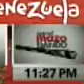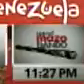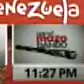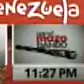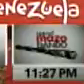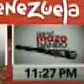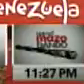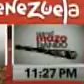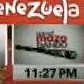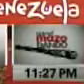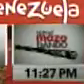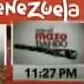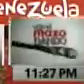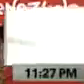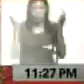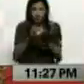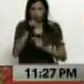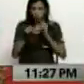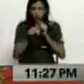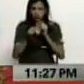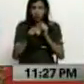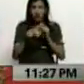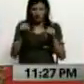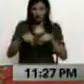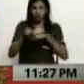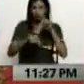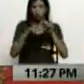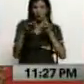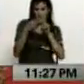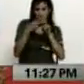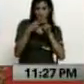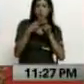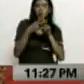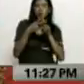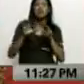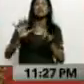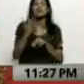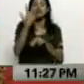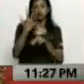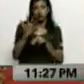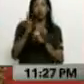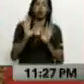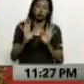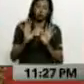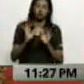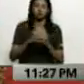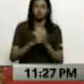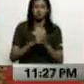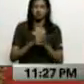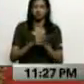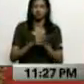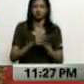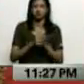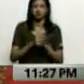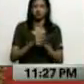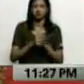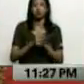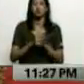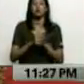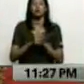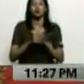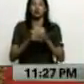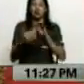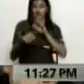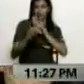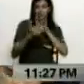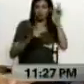decir la etiqueta llegó como de quinta en el mundo ya la puede quitar hijo de rabel numeral